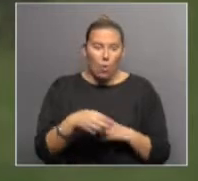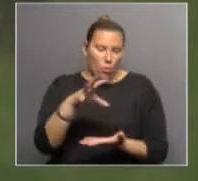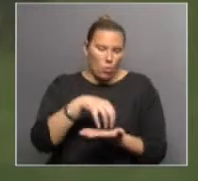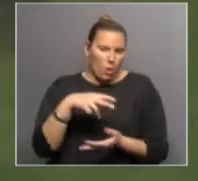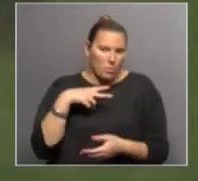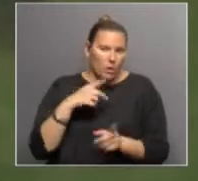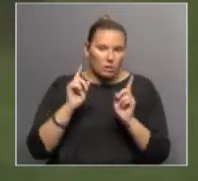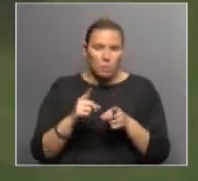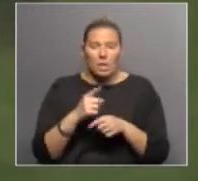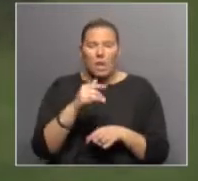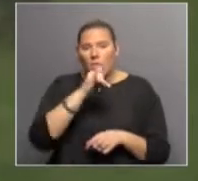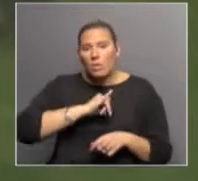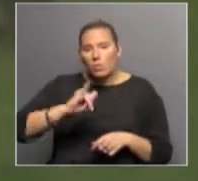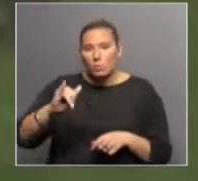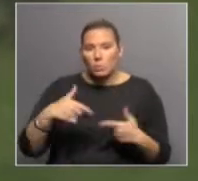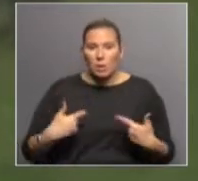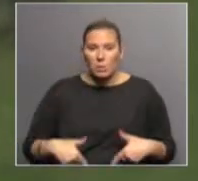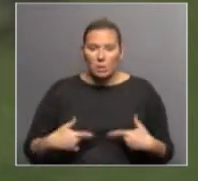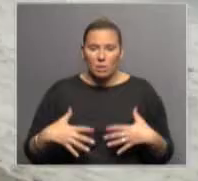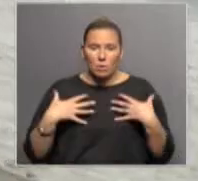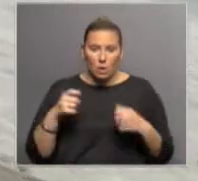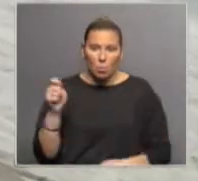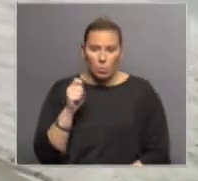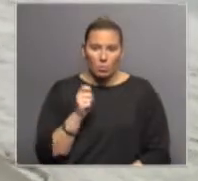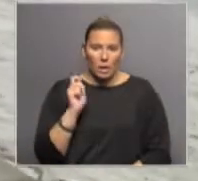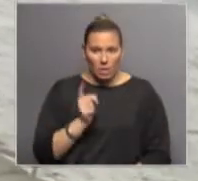tiene la obligación de hacer la denuncia frente al Ministerio de Salud Pública.